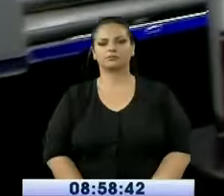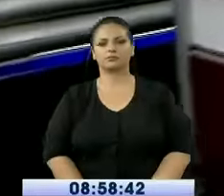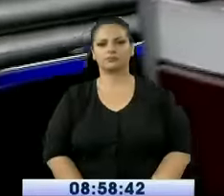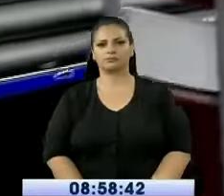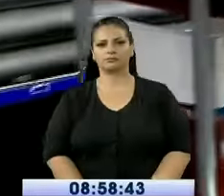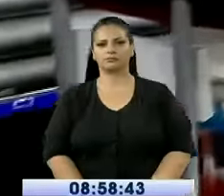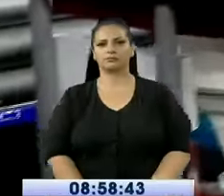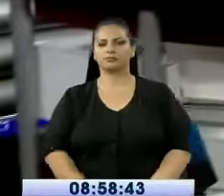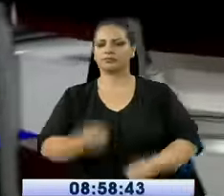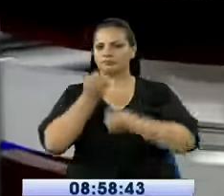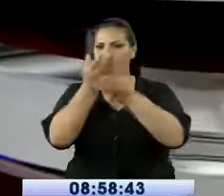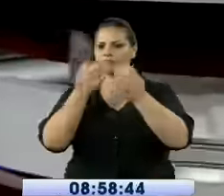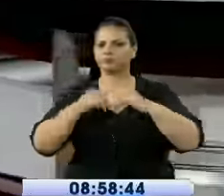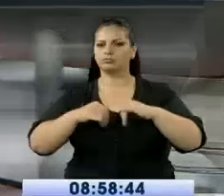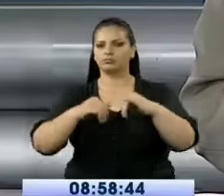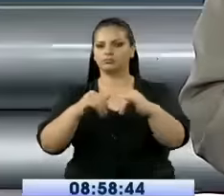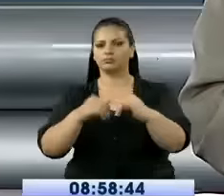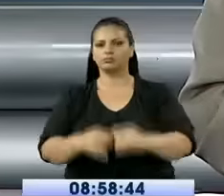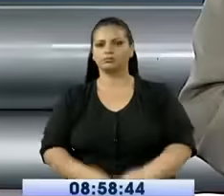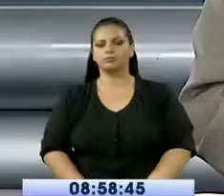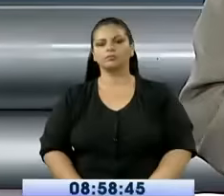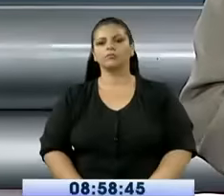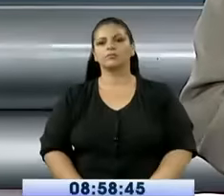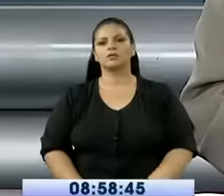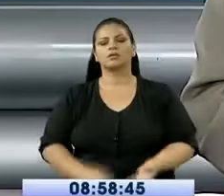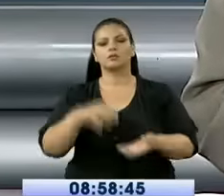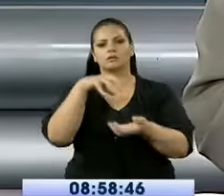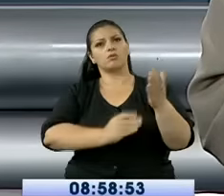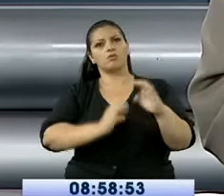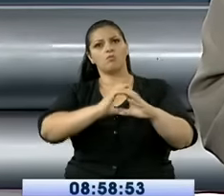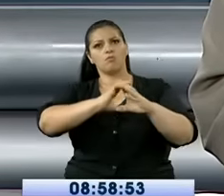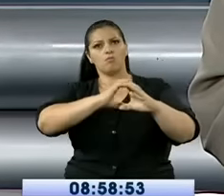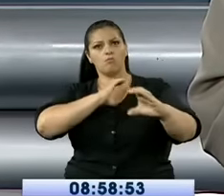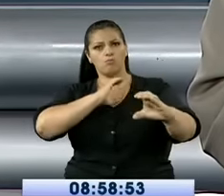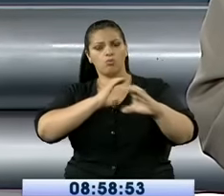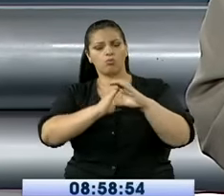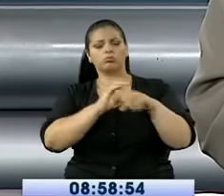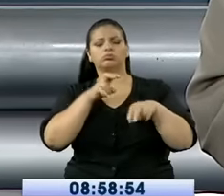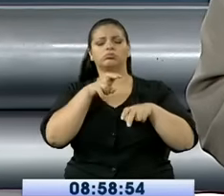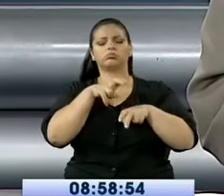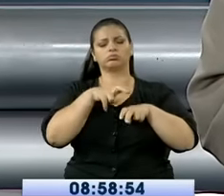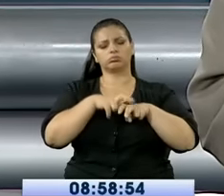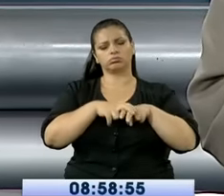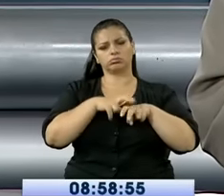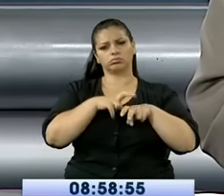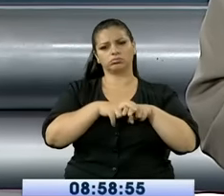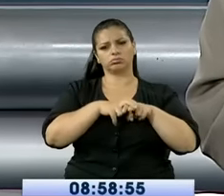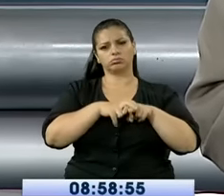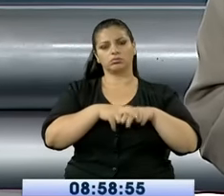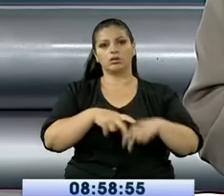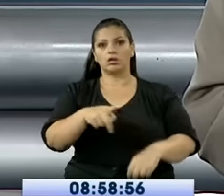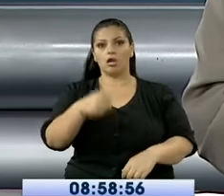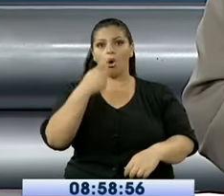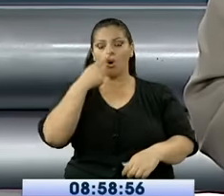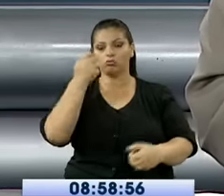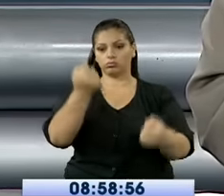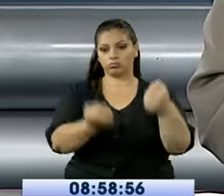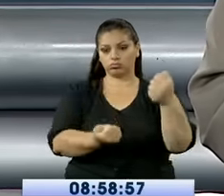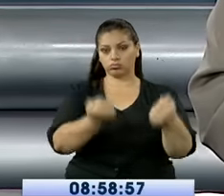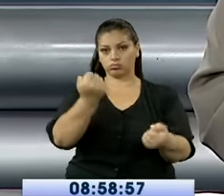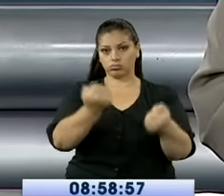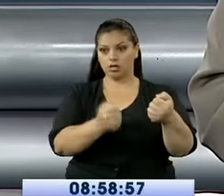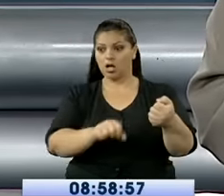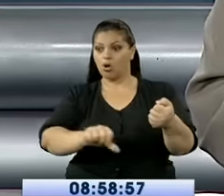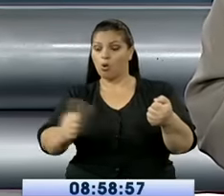Continuamos informando, una joven de 18 años de edad no logra superar la Santa Elena. Ella acusa al oficial, al ayudante